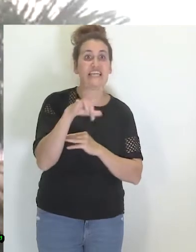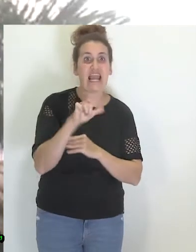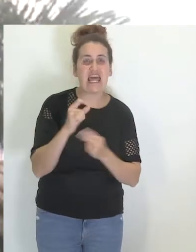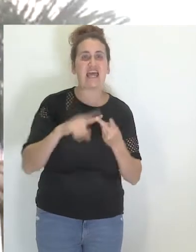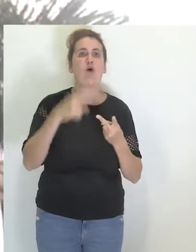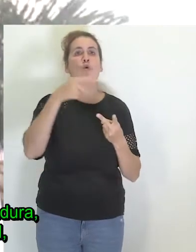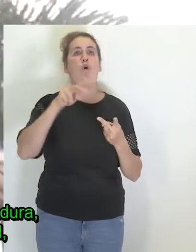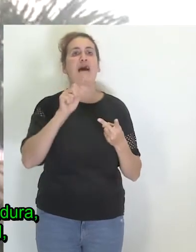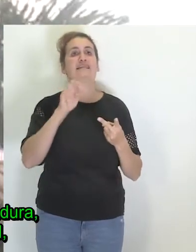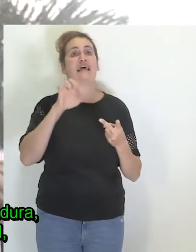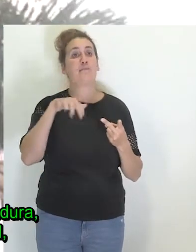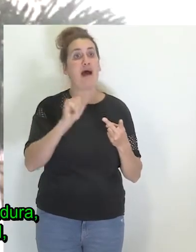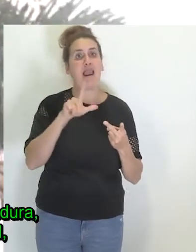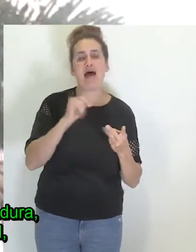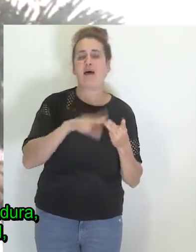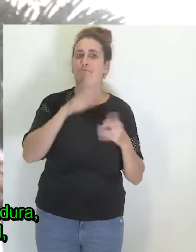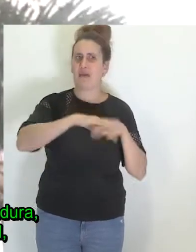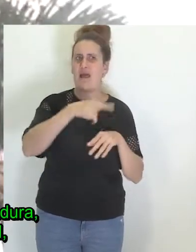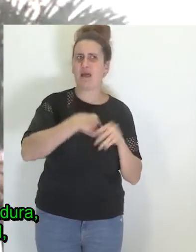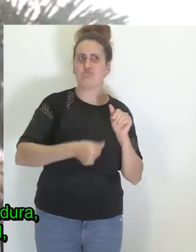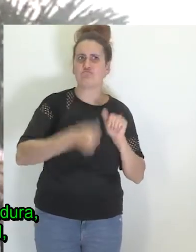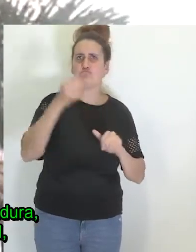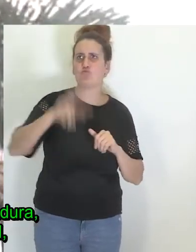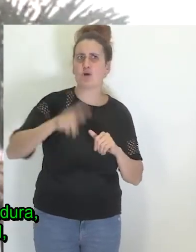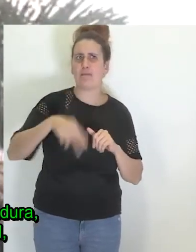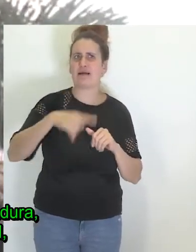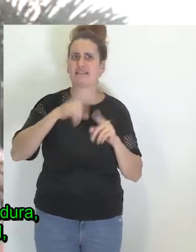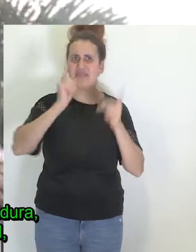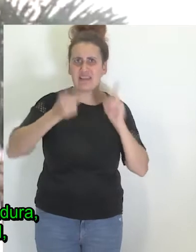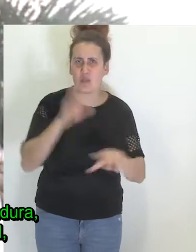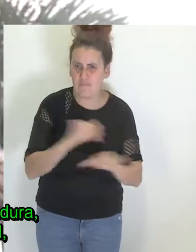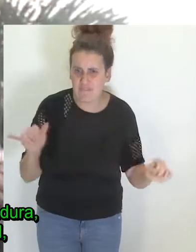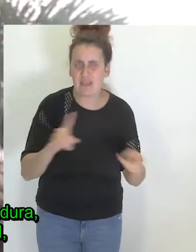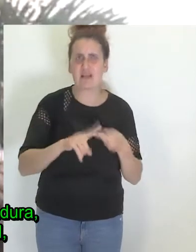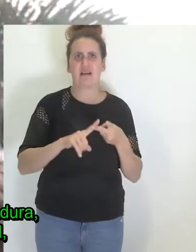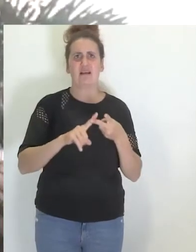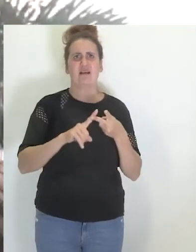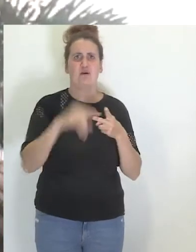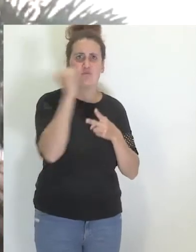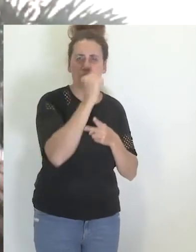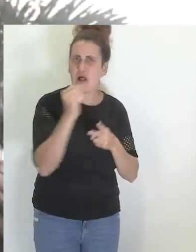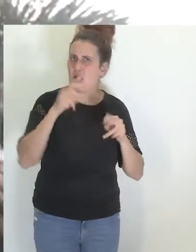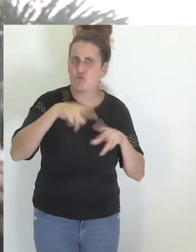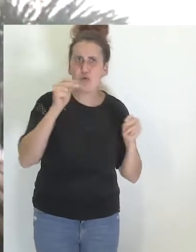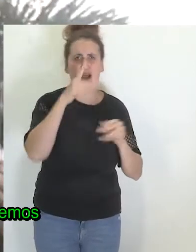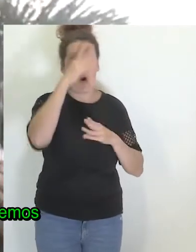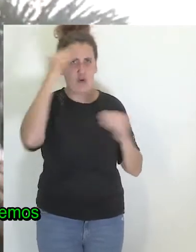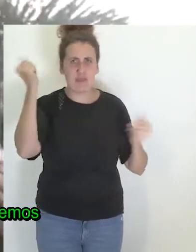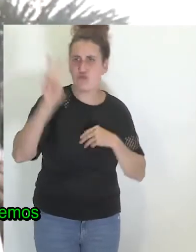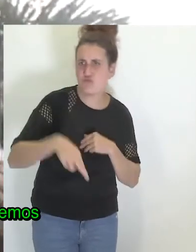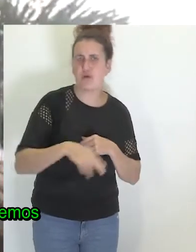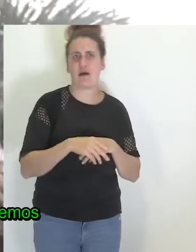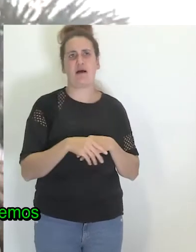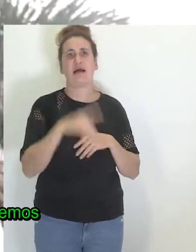Guatemala, para que pues nunca más haya dictadura, nunca más hay impunidad, nunca más hay olvido. Y eso es